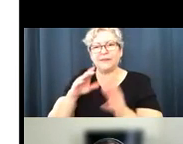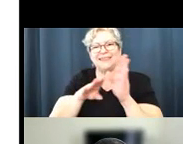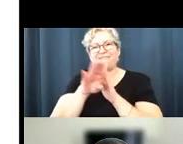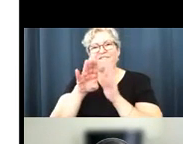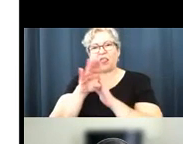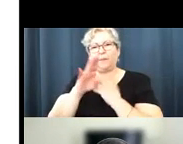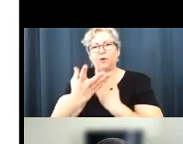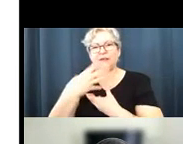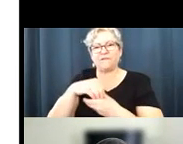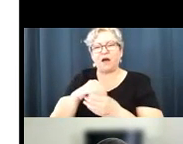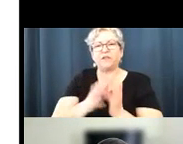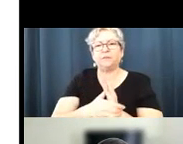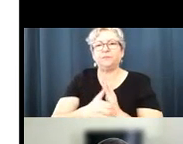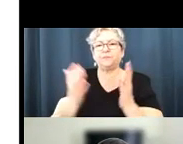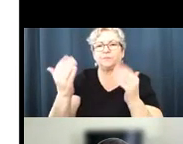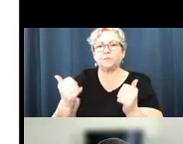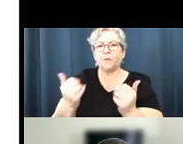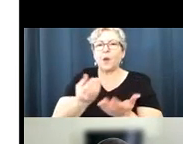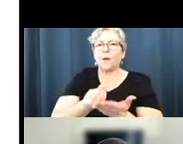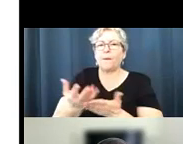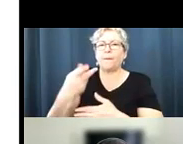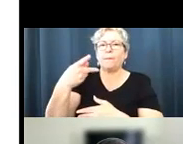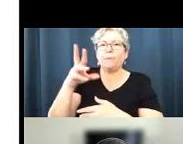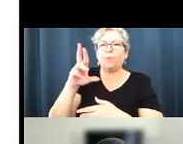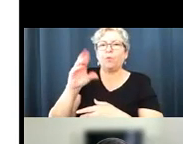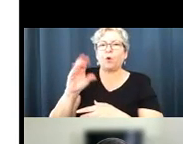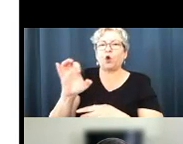el desarrollador es importante. El otro es